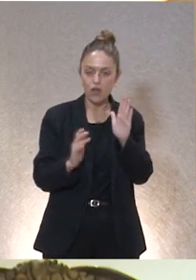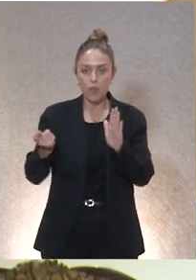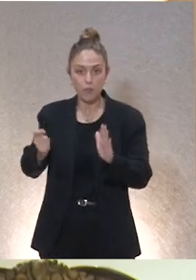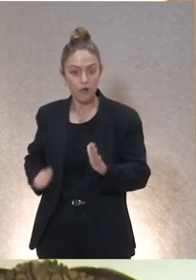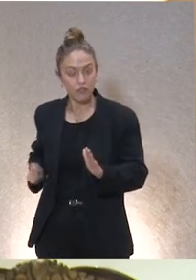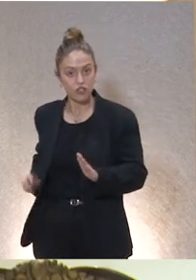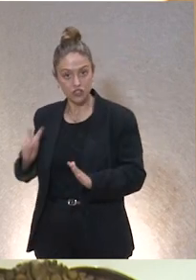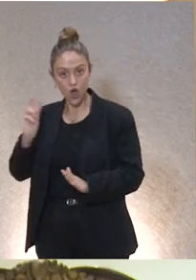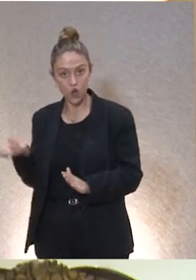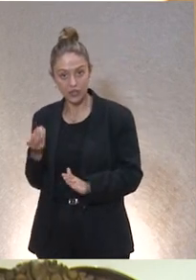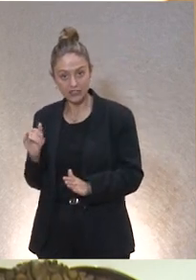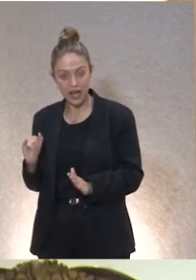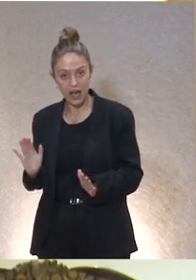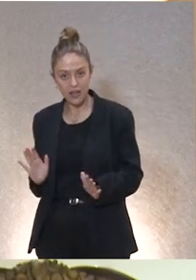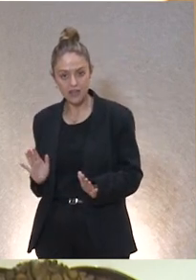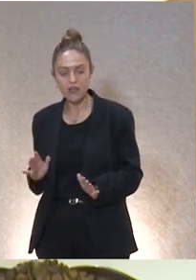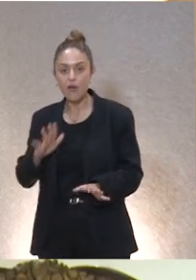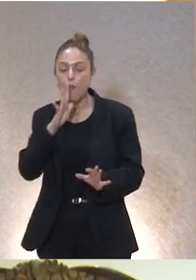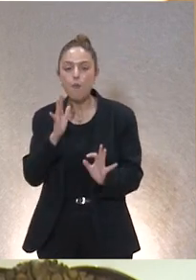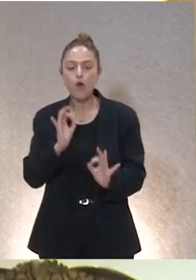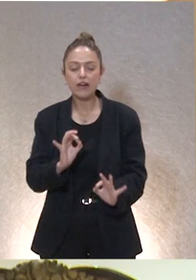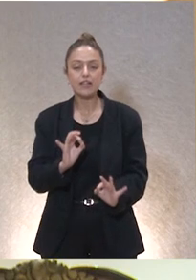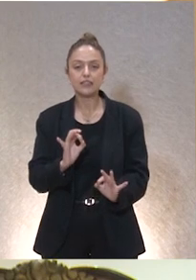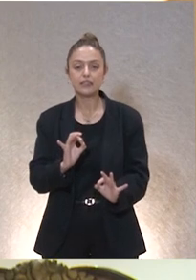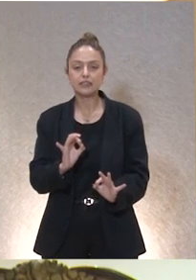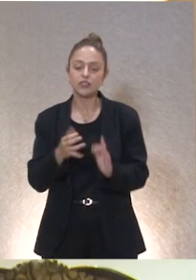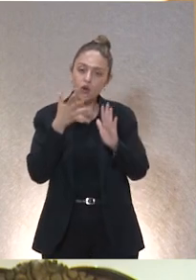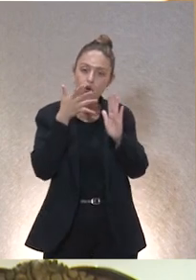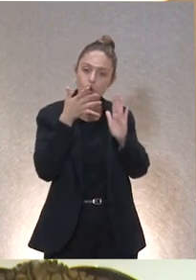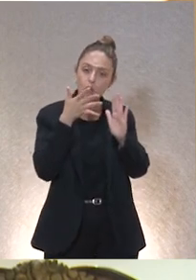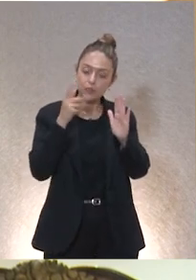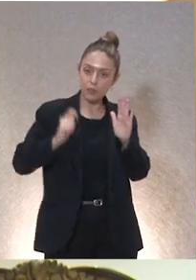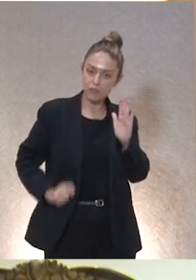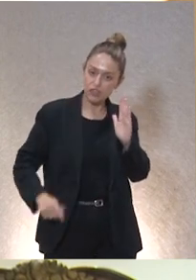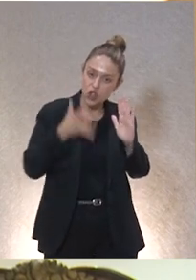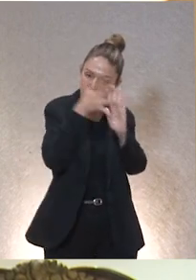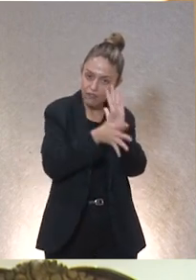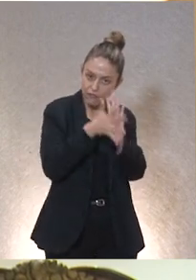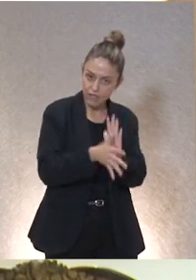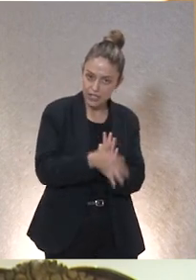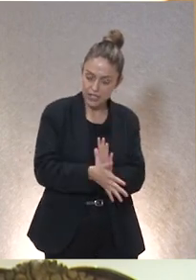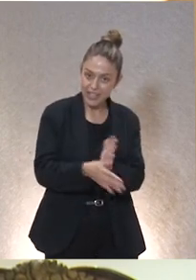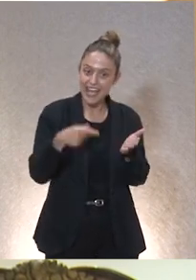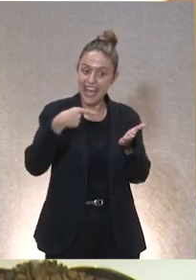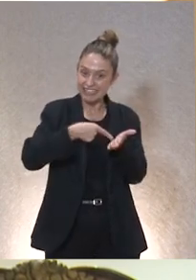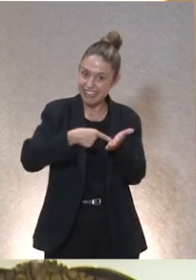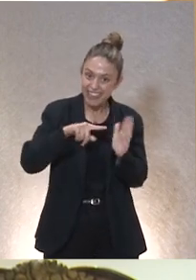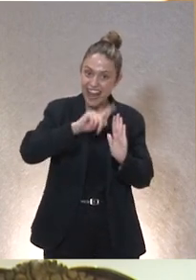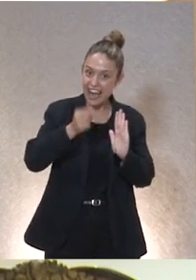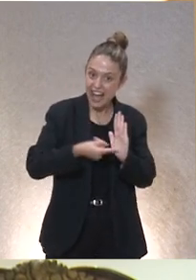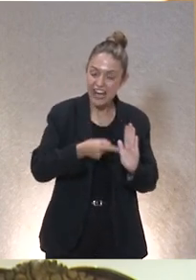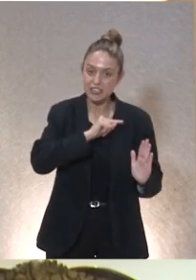profesiones y precisamente eso Define que exista un una profesión que van más allá de las exigencias legales o